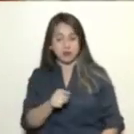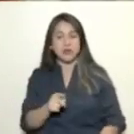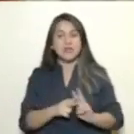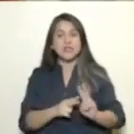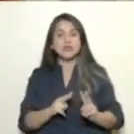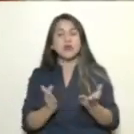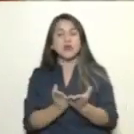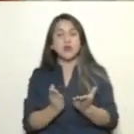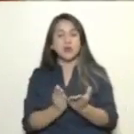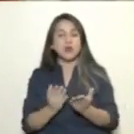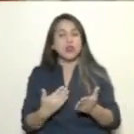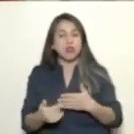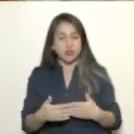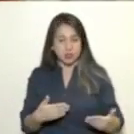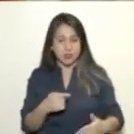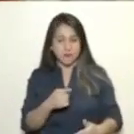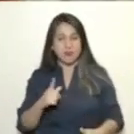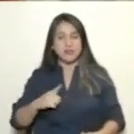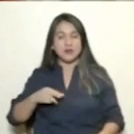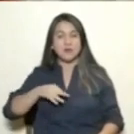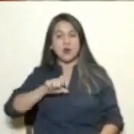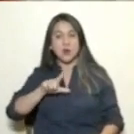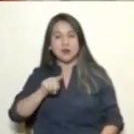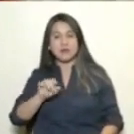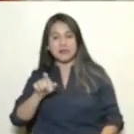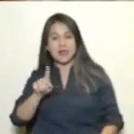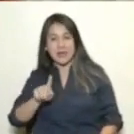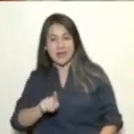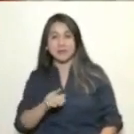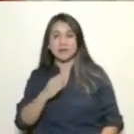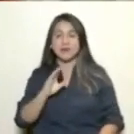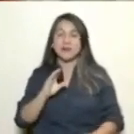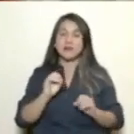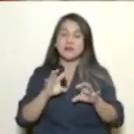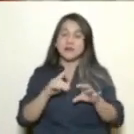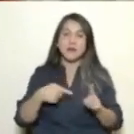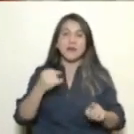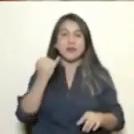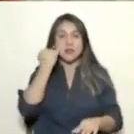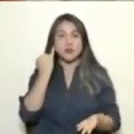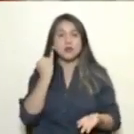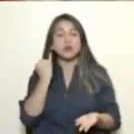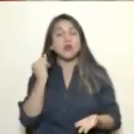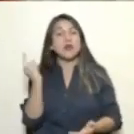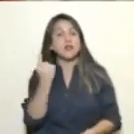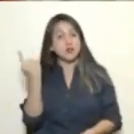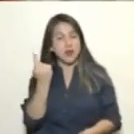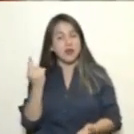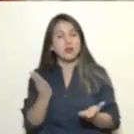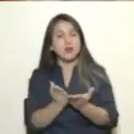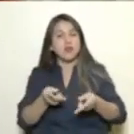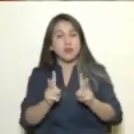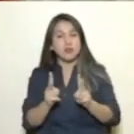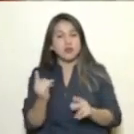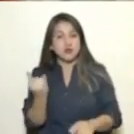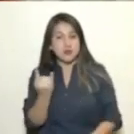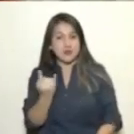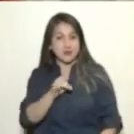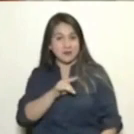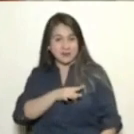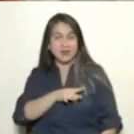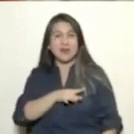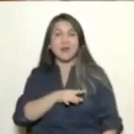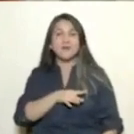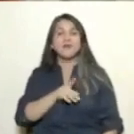hizo sus estudios primarios en el Liceo Manuel de Salas y secundarios en el Instituto Nacional. Estudió Derecho en la Universidad de